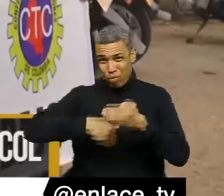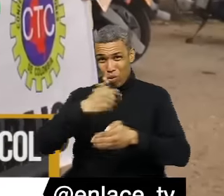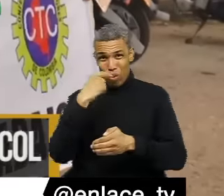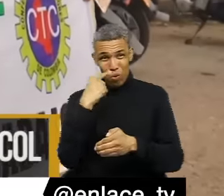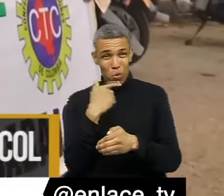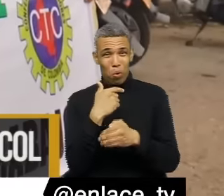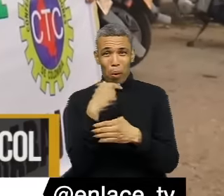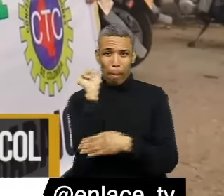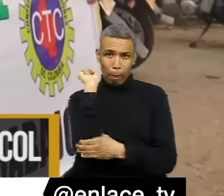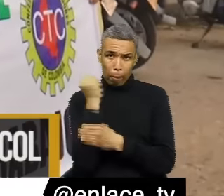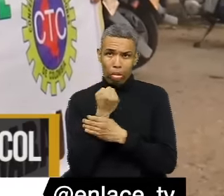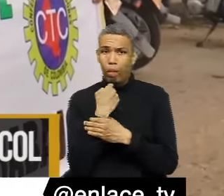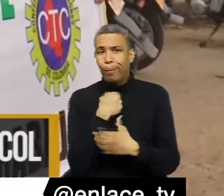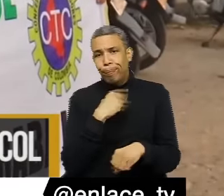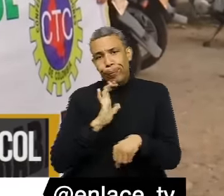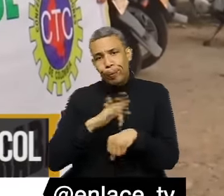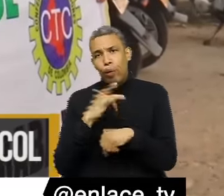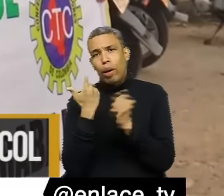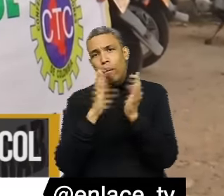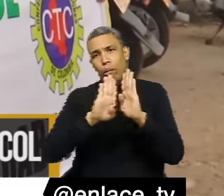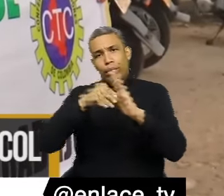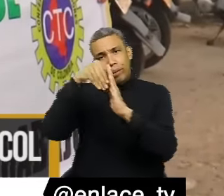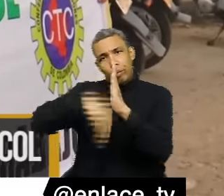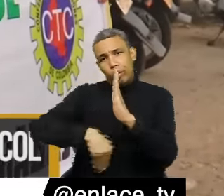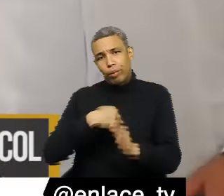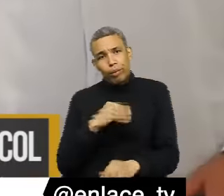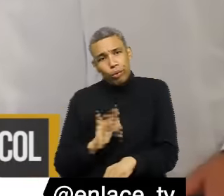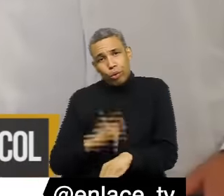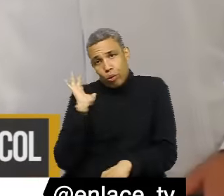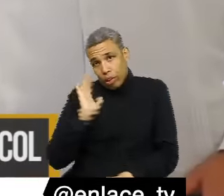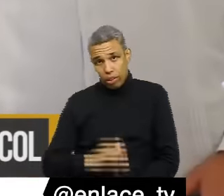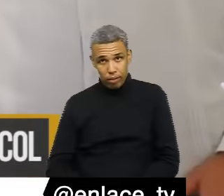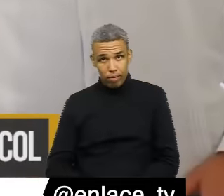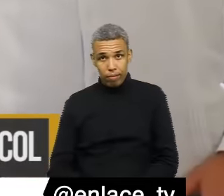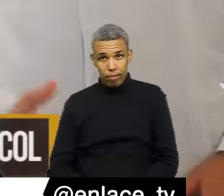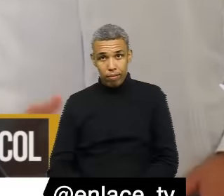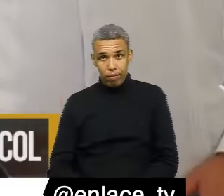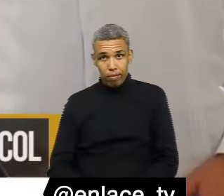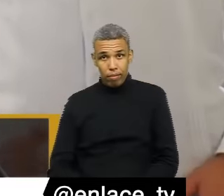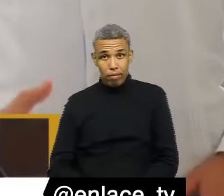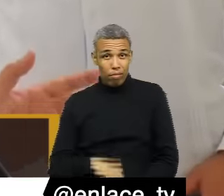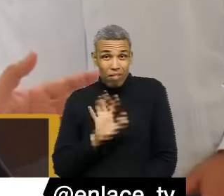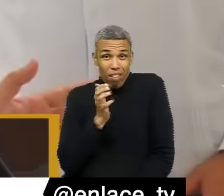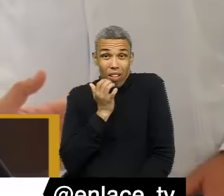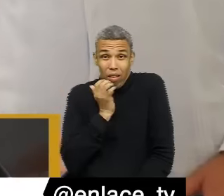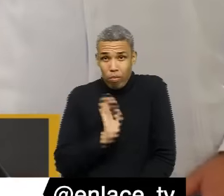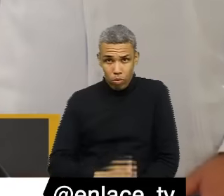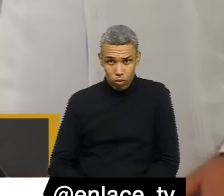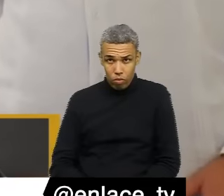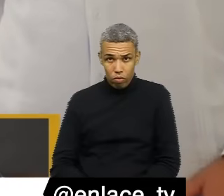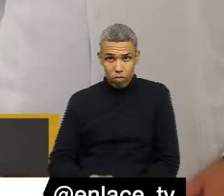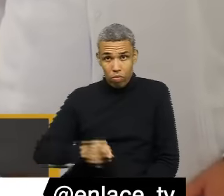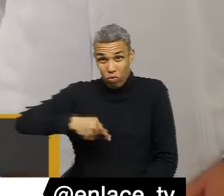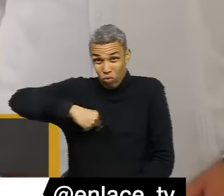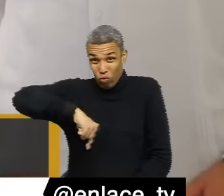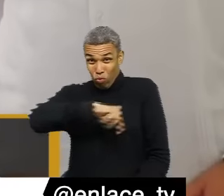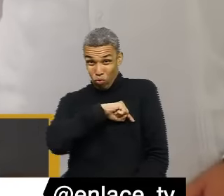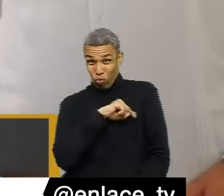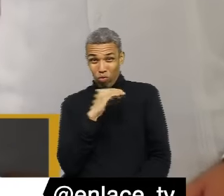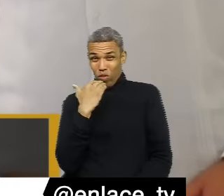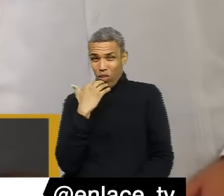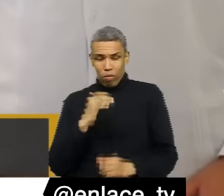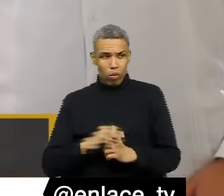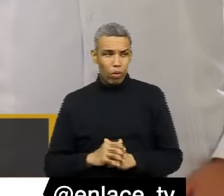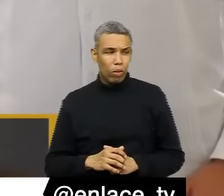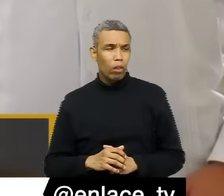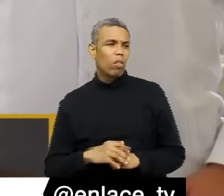abonos y demás, y no trabajan y no lo producen, ¿qué tienen que hacer? Cerrarla. Nosotros, si fuera la fácil, es decirles que una empresa que vendieron sus mayores activos,